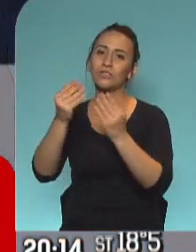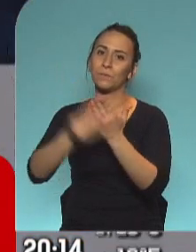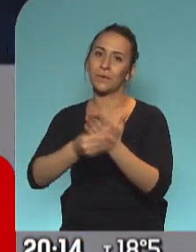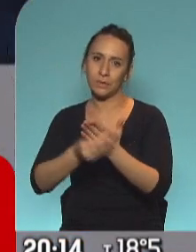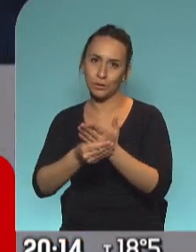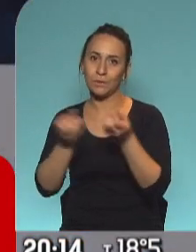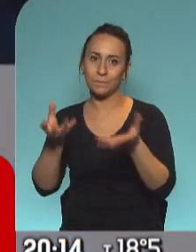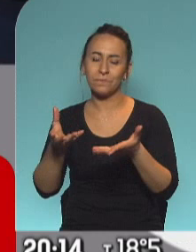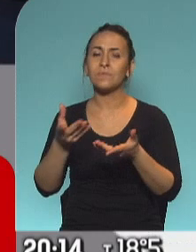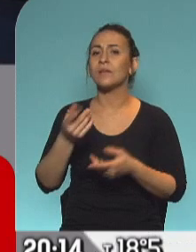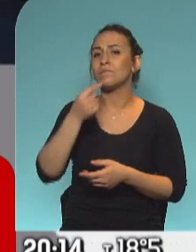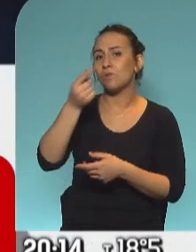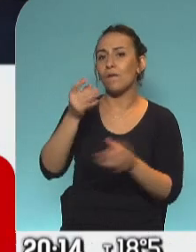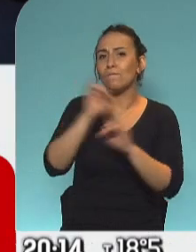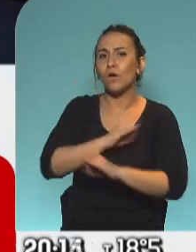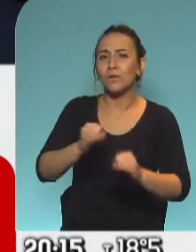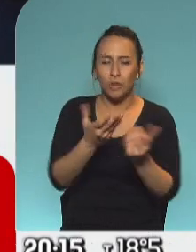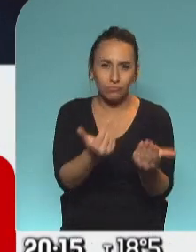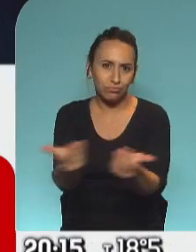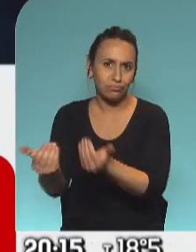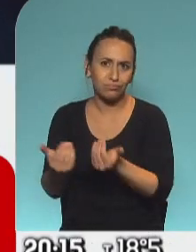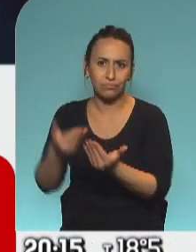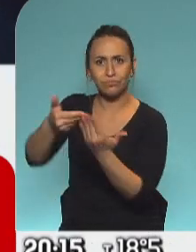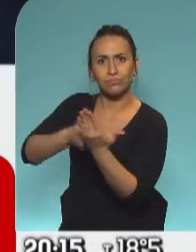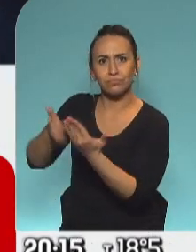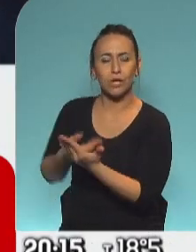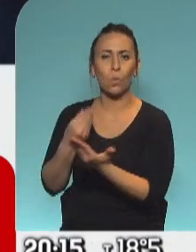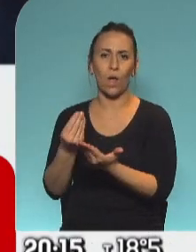de información recabaron? ¿Saben ustedes ya?